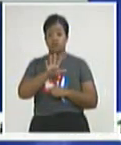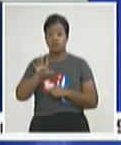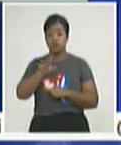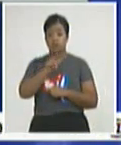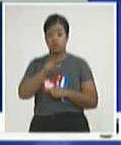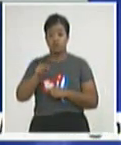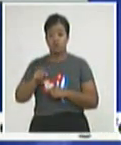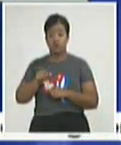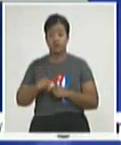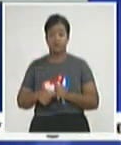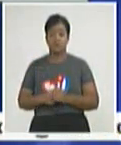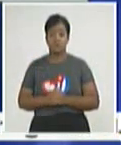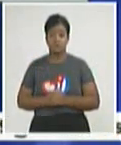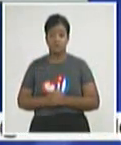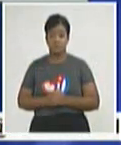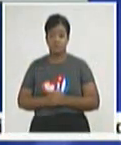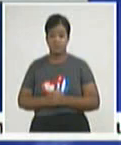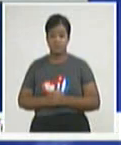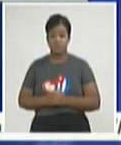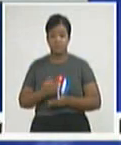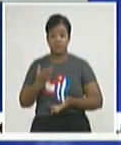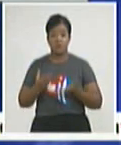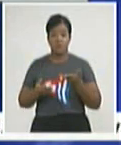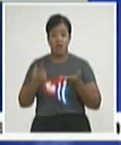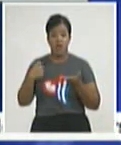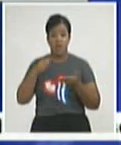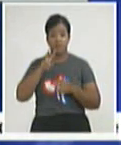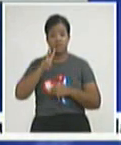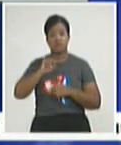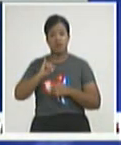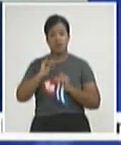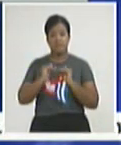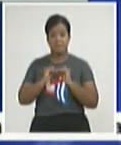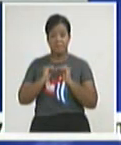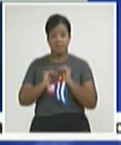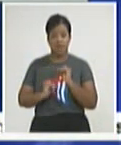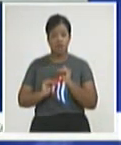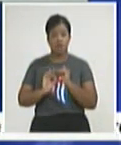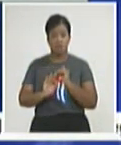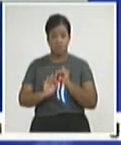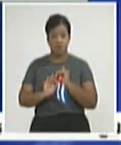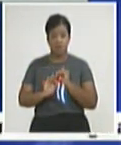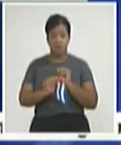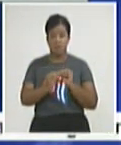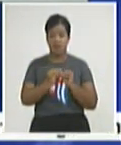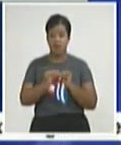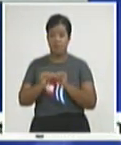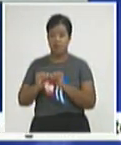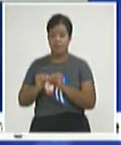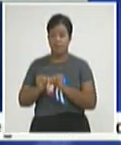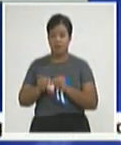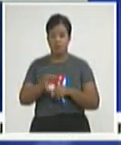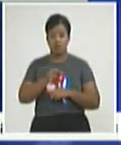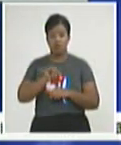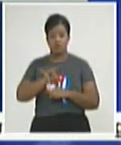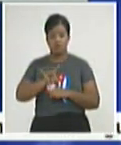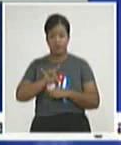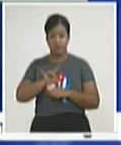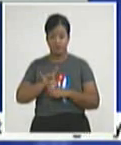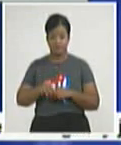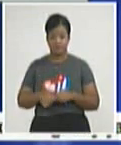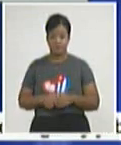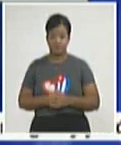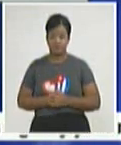autóctonos, 26 casos menos en relación con la jornada precedente y con una transmisión en sus 15